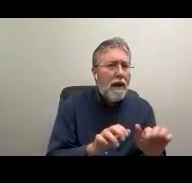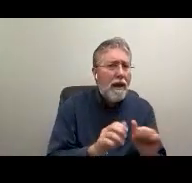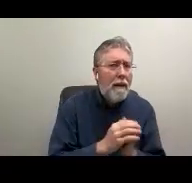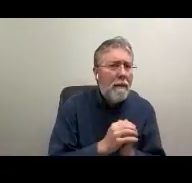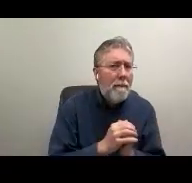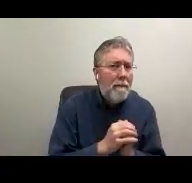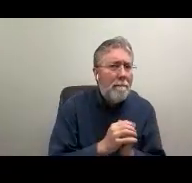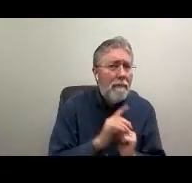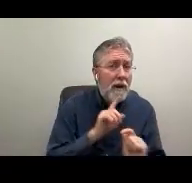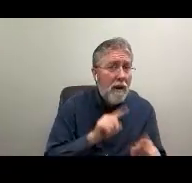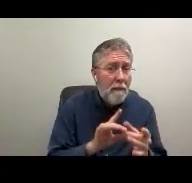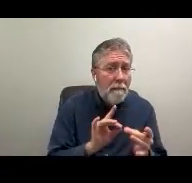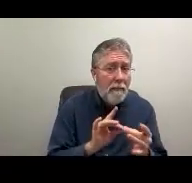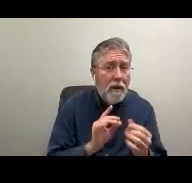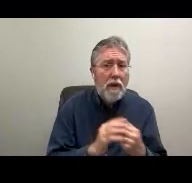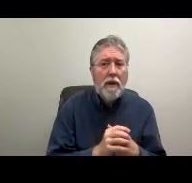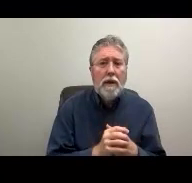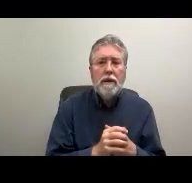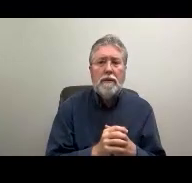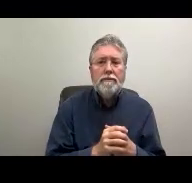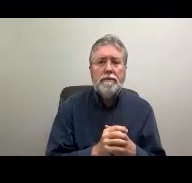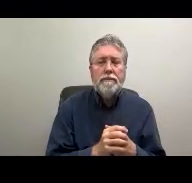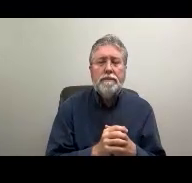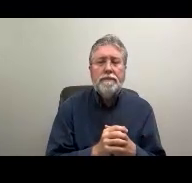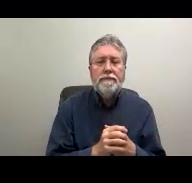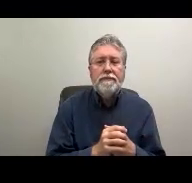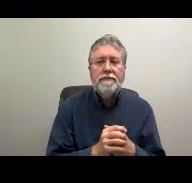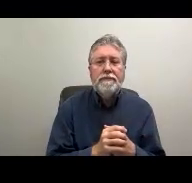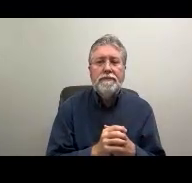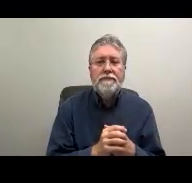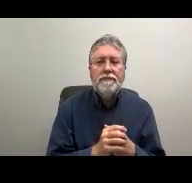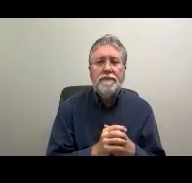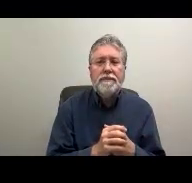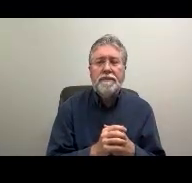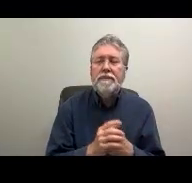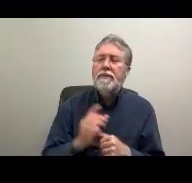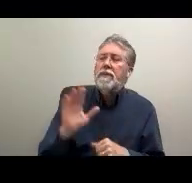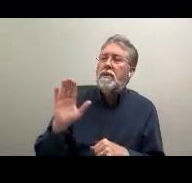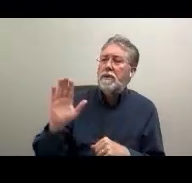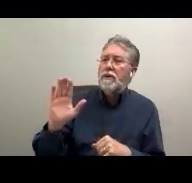Bueno, mientras Diana escribe, sobre mi pregunta original acerca de las métricas.